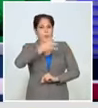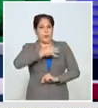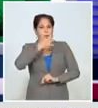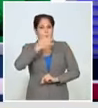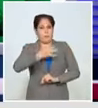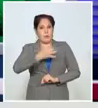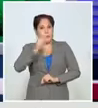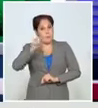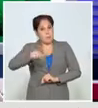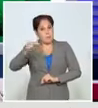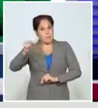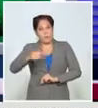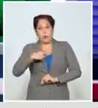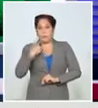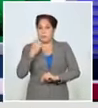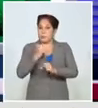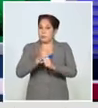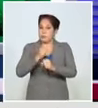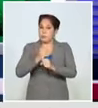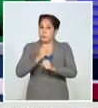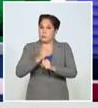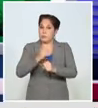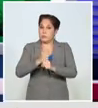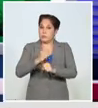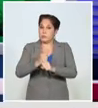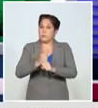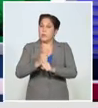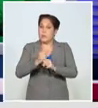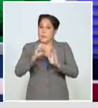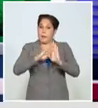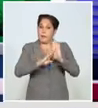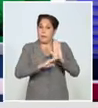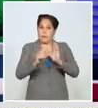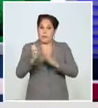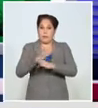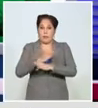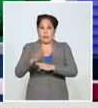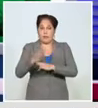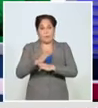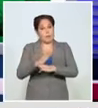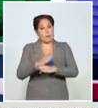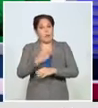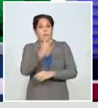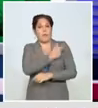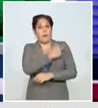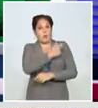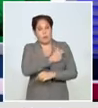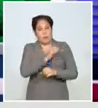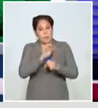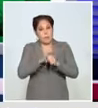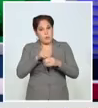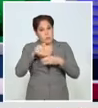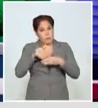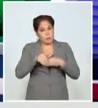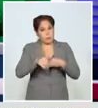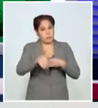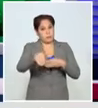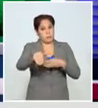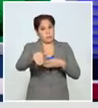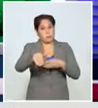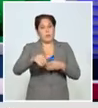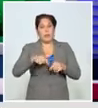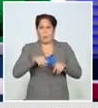activo, todos trabajando, todos adoptando medidas, nuestras vacunas, como se va a ver en un